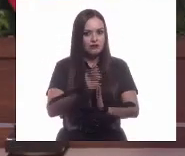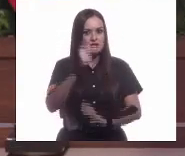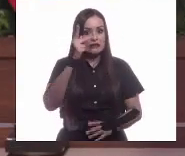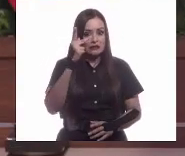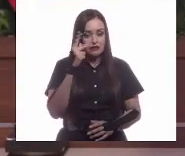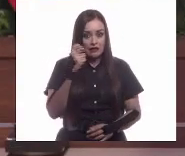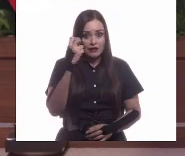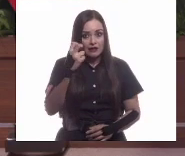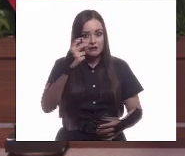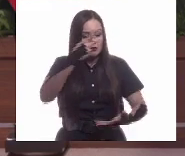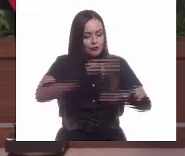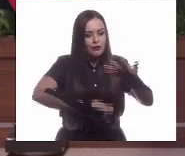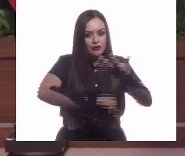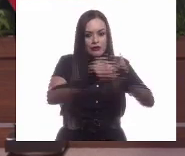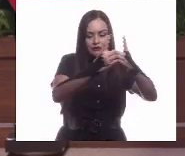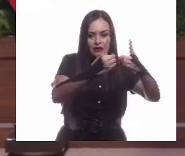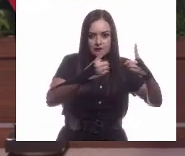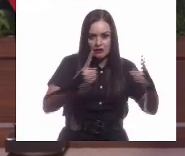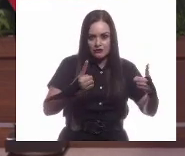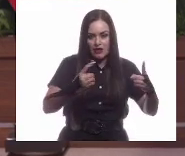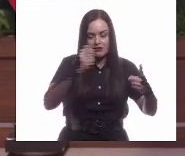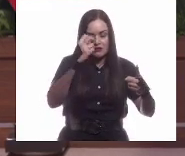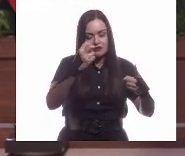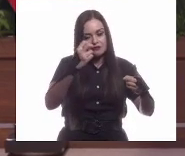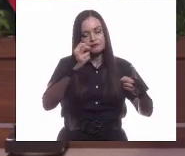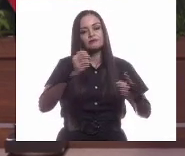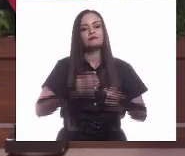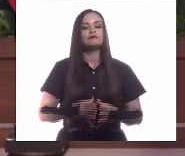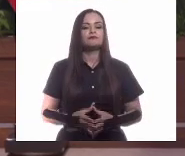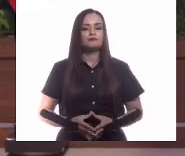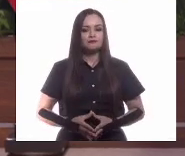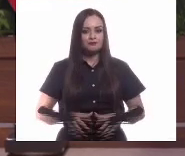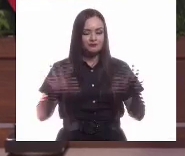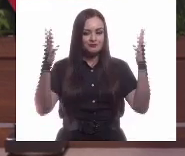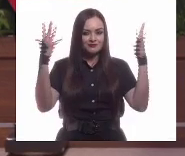desarrollado de la mano del Gobierno Municipal de La Paz.